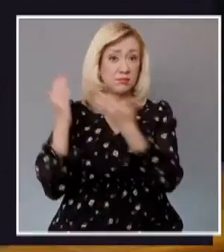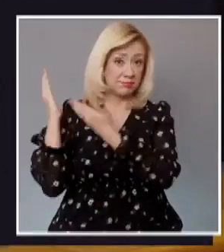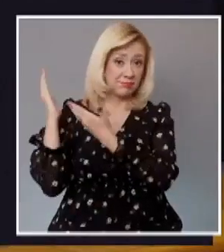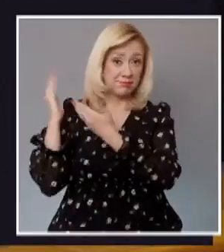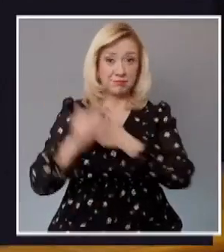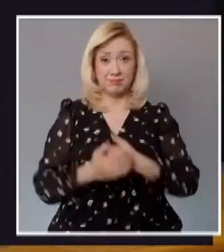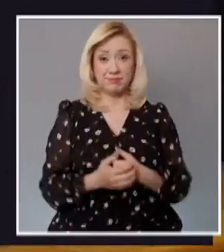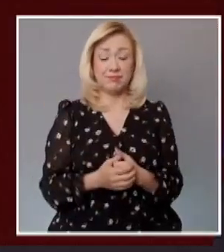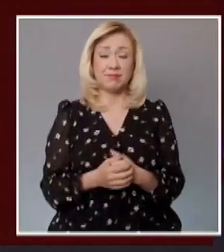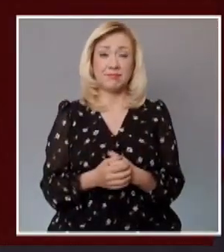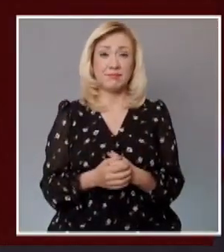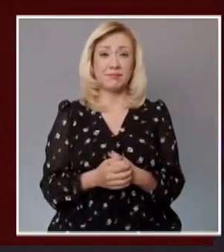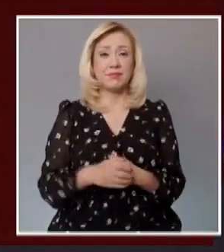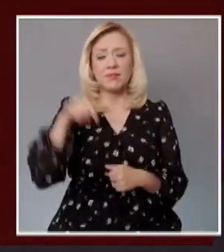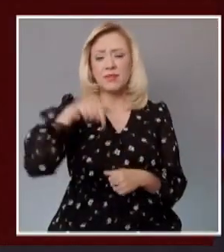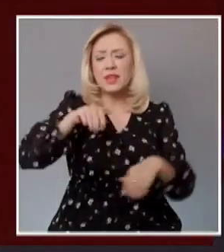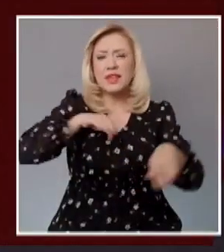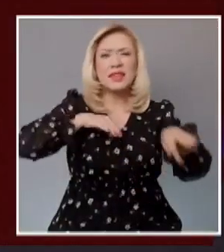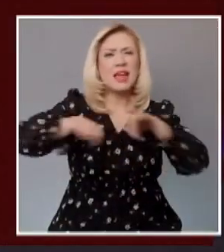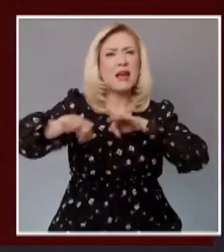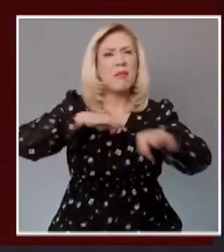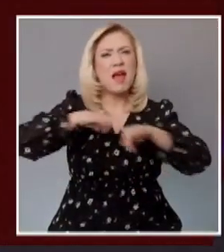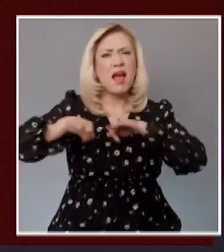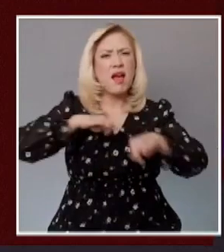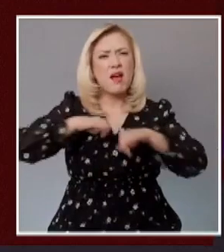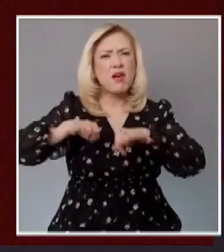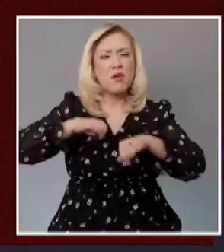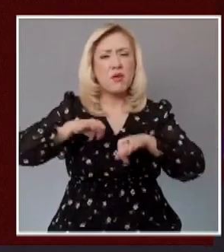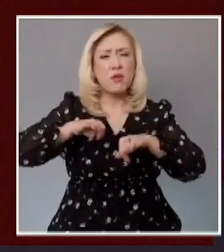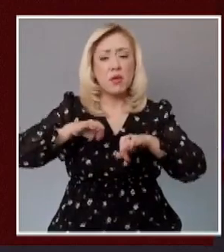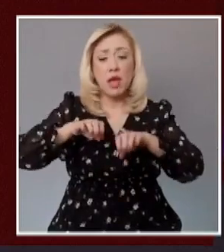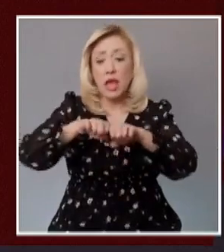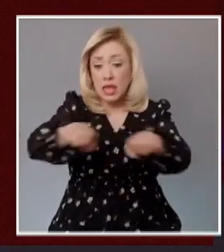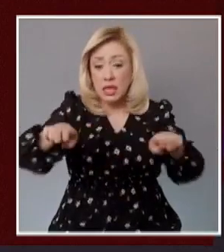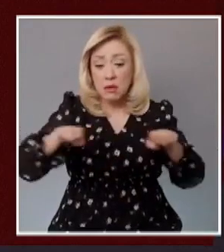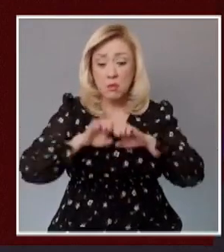Este trabajo, si no es en equipo, no es.